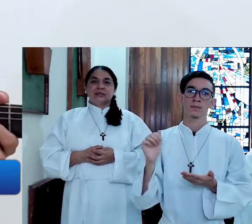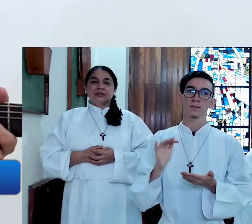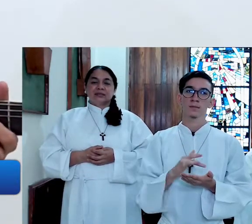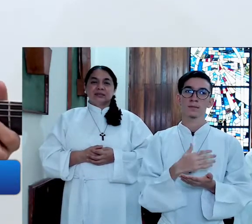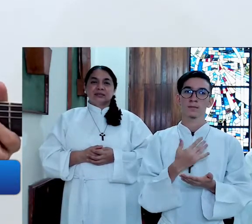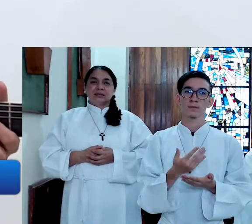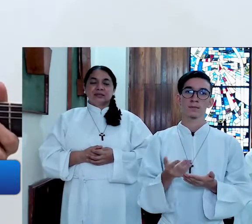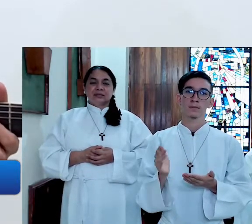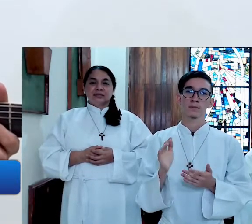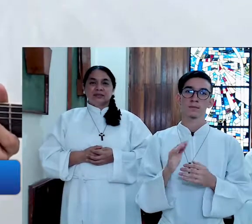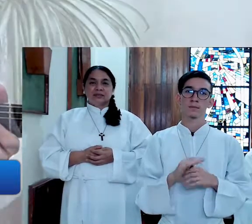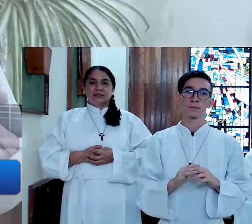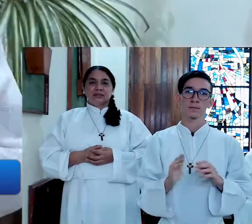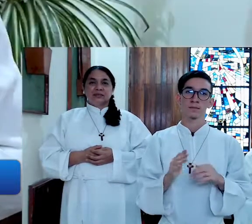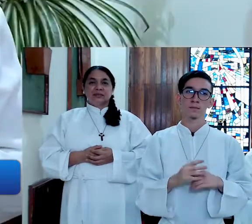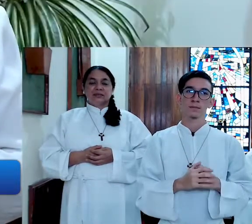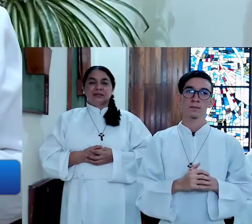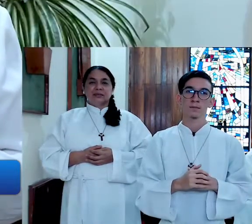aleluya.